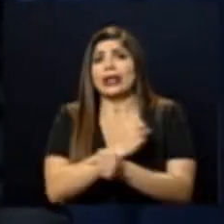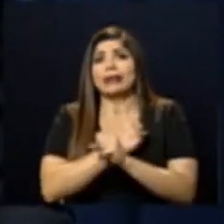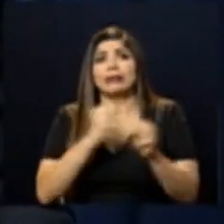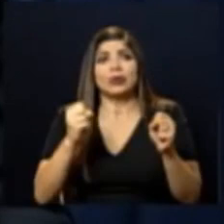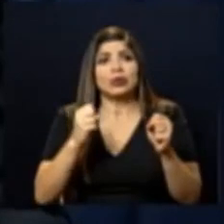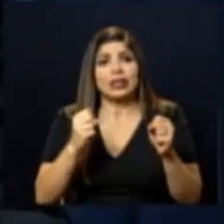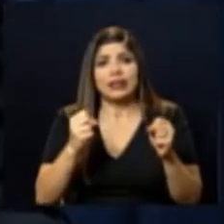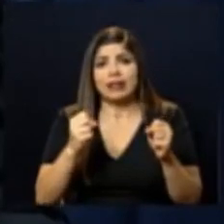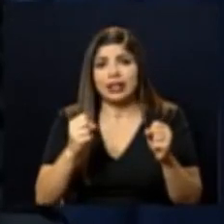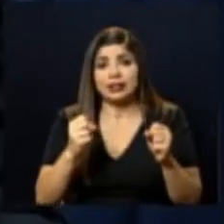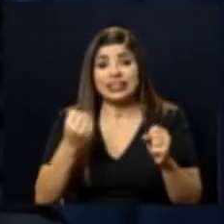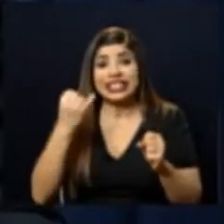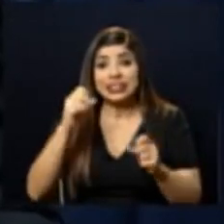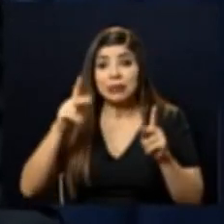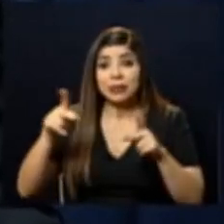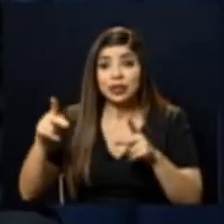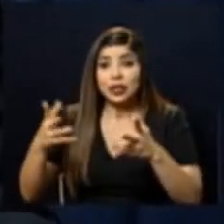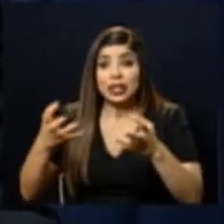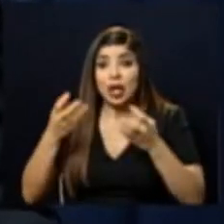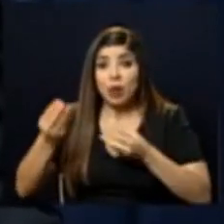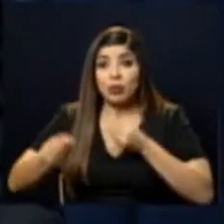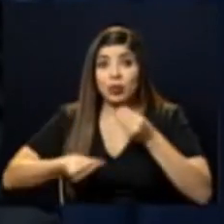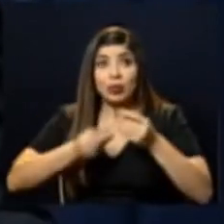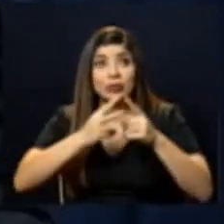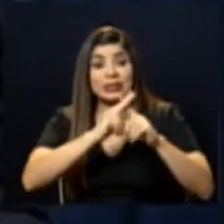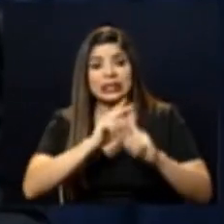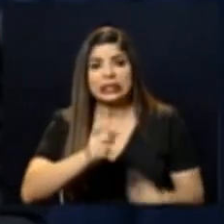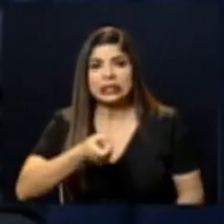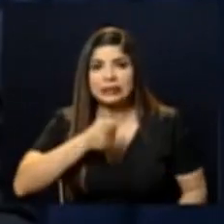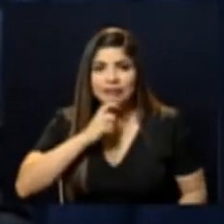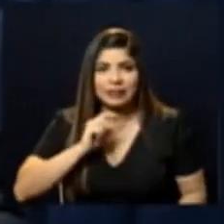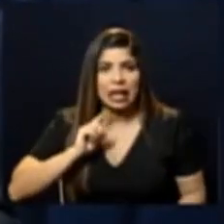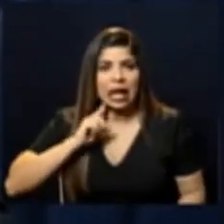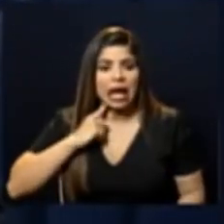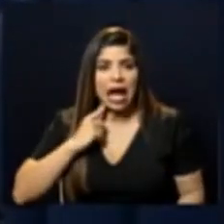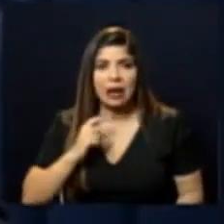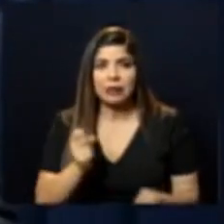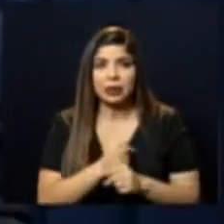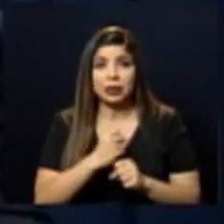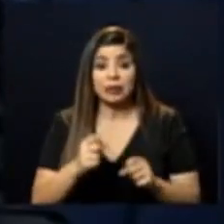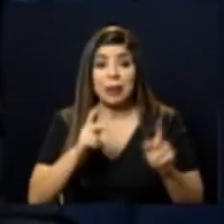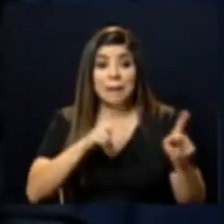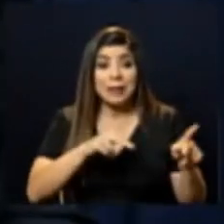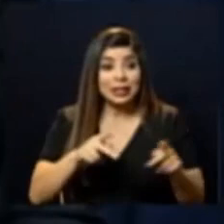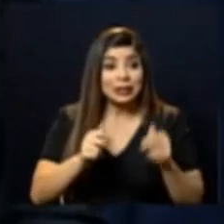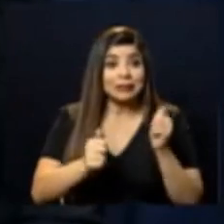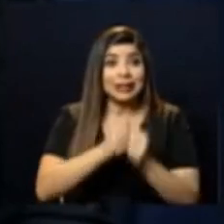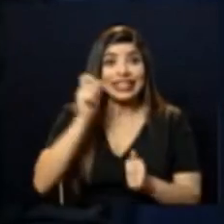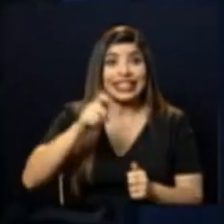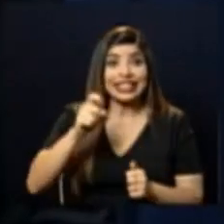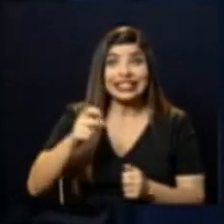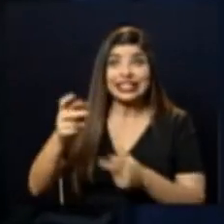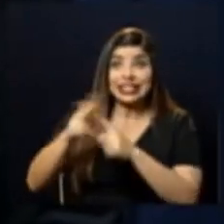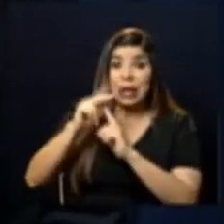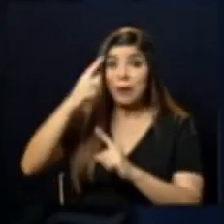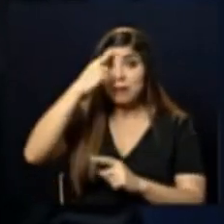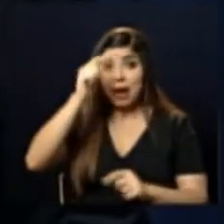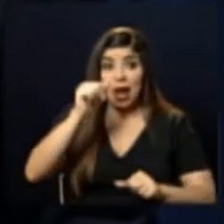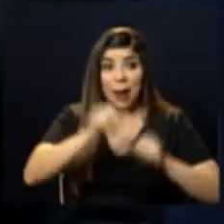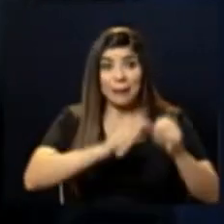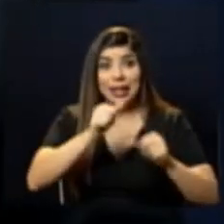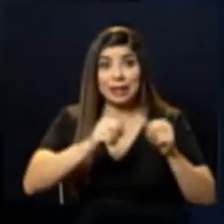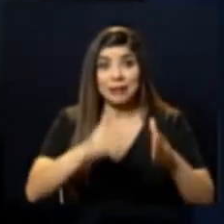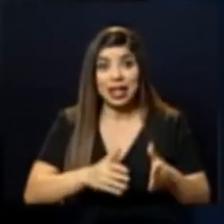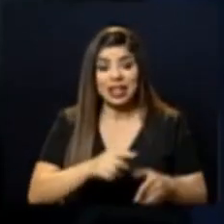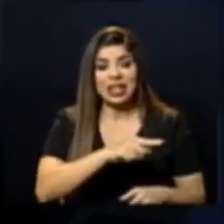inaccesible para quienes quieren producir. Y quienes más lo necesitan para emprender son quienes